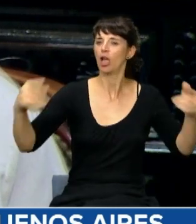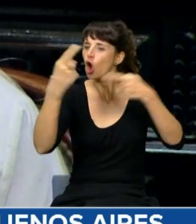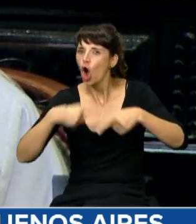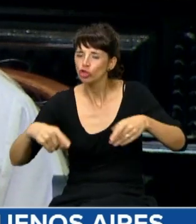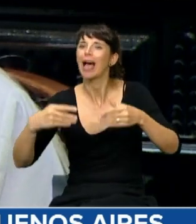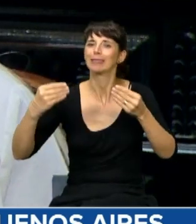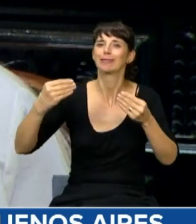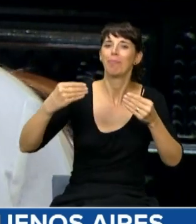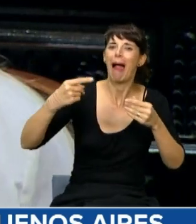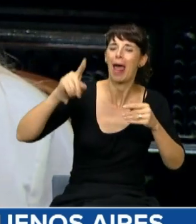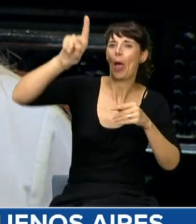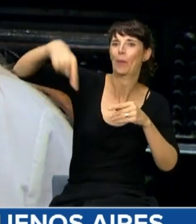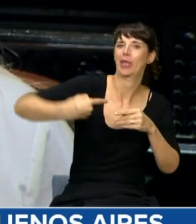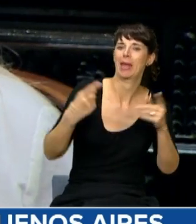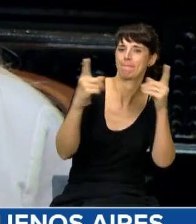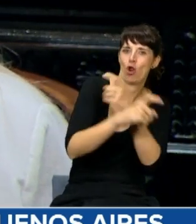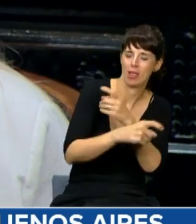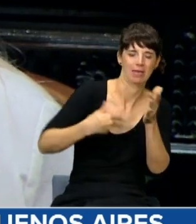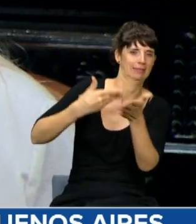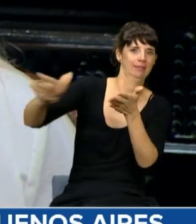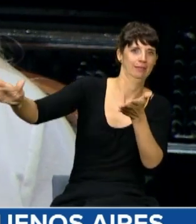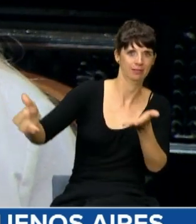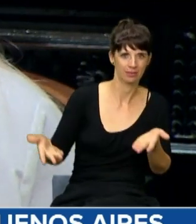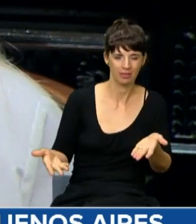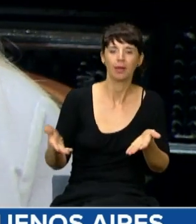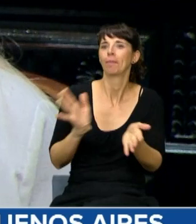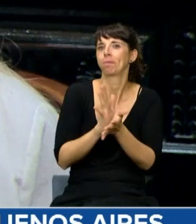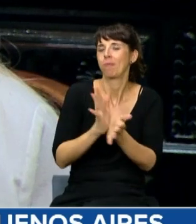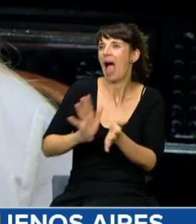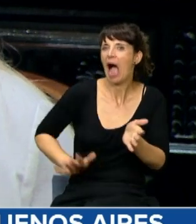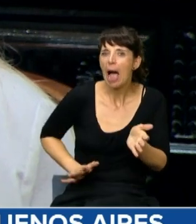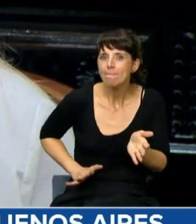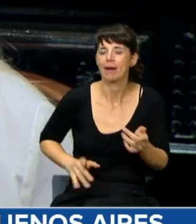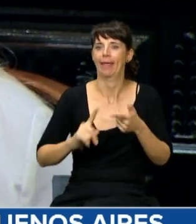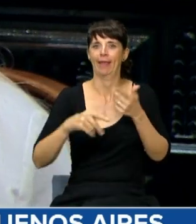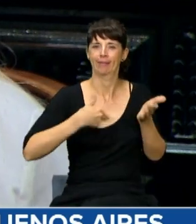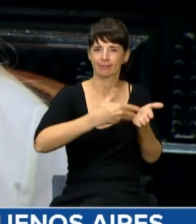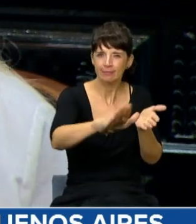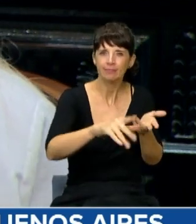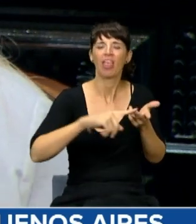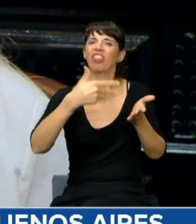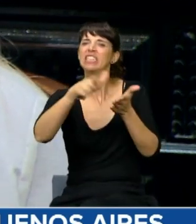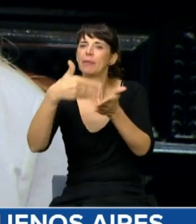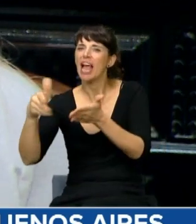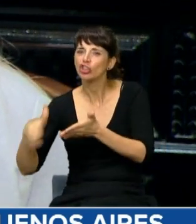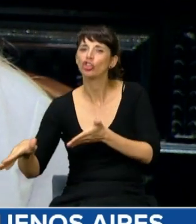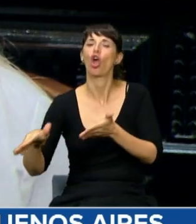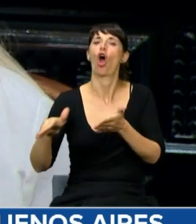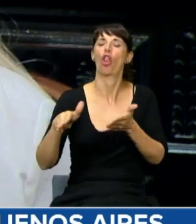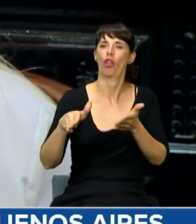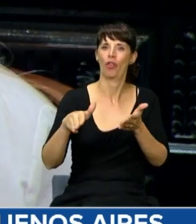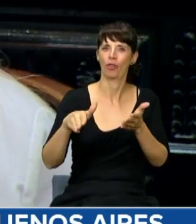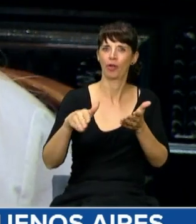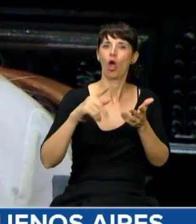conflicto. Esto significa decir que el hambre, la exclusión, la discriminación,